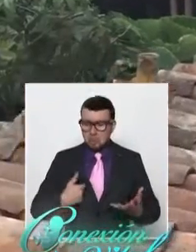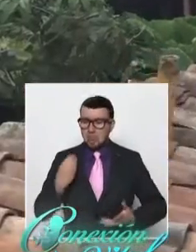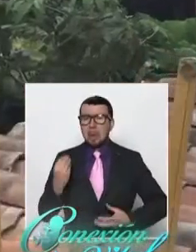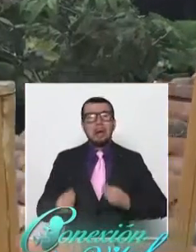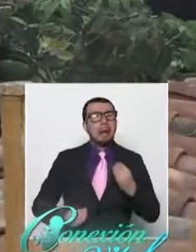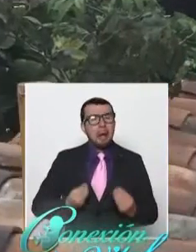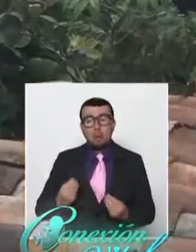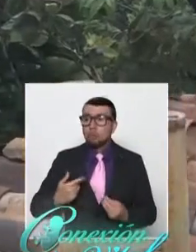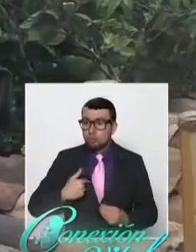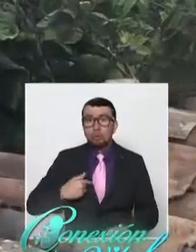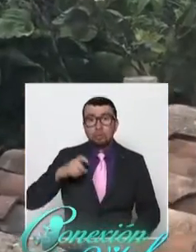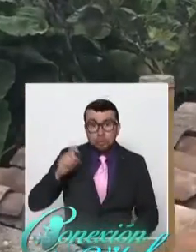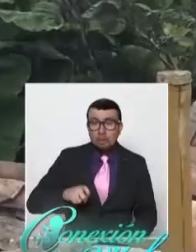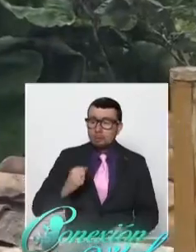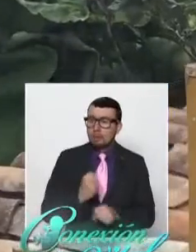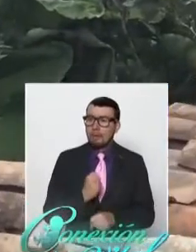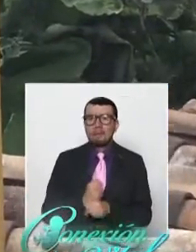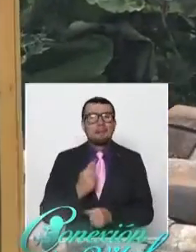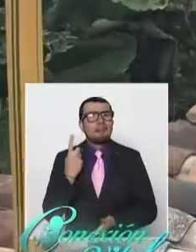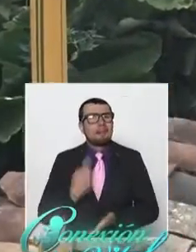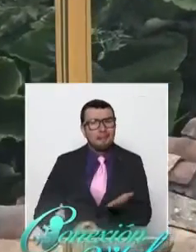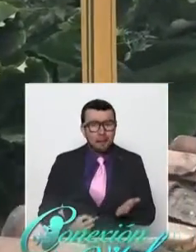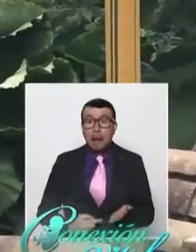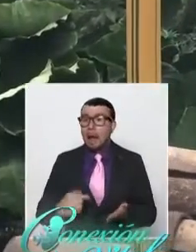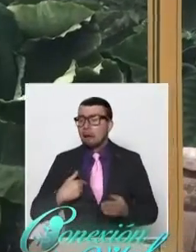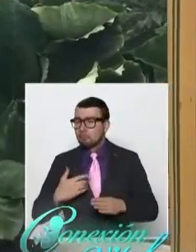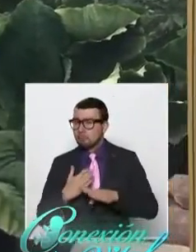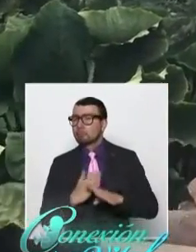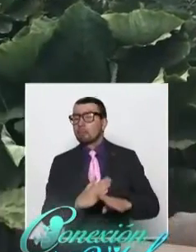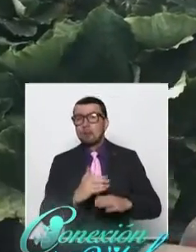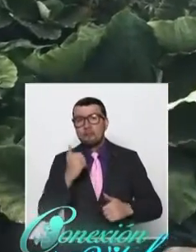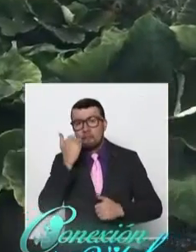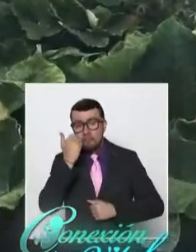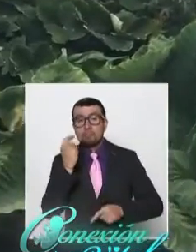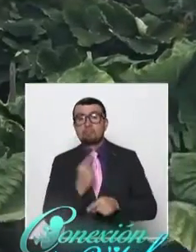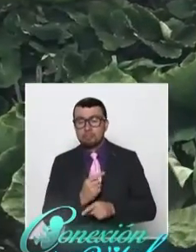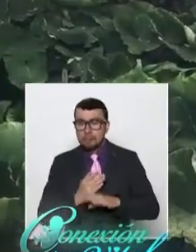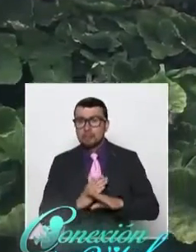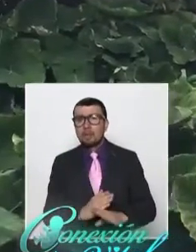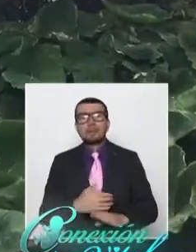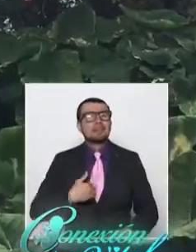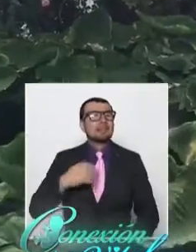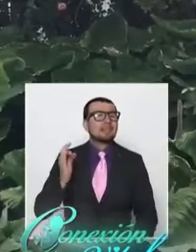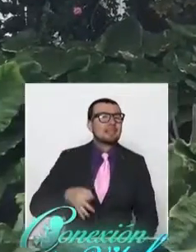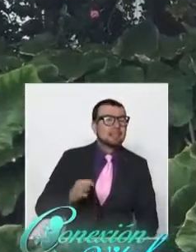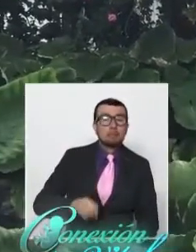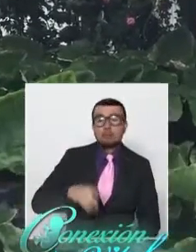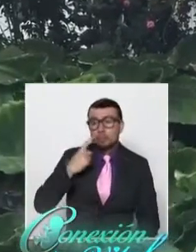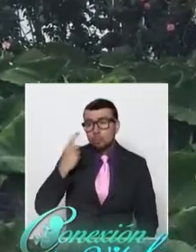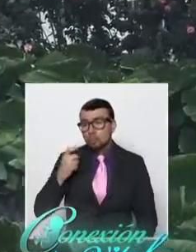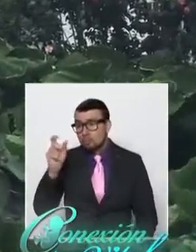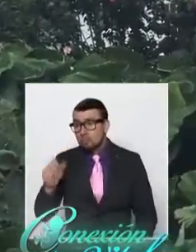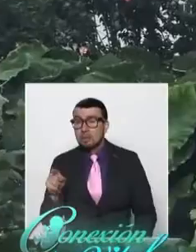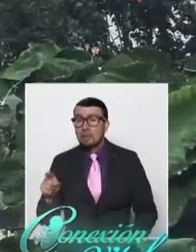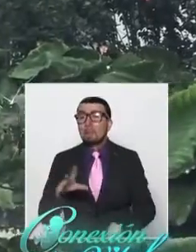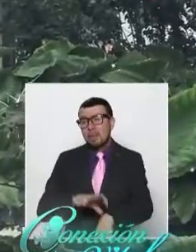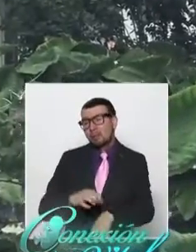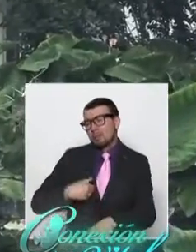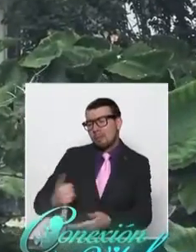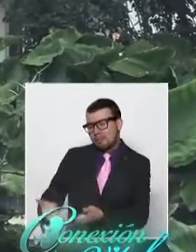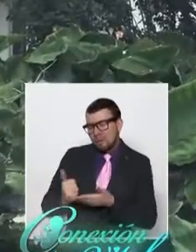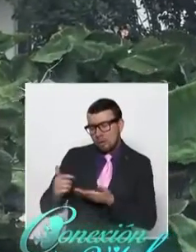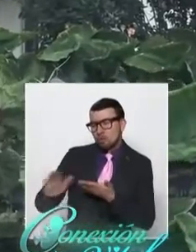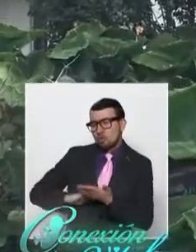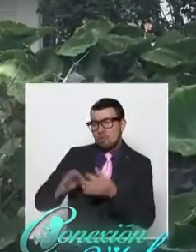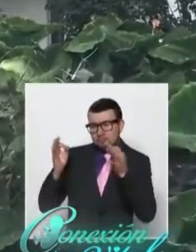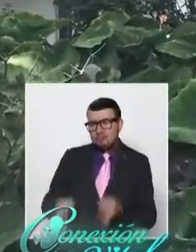qué debemos también trabajar para prevenir enfermedad. Siempre buscamos al médico para curar. Yo le digo al paciente,